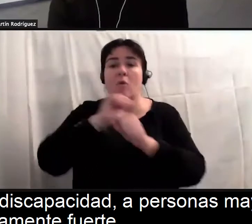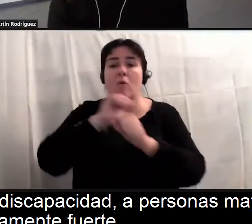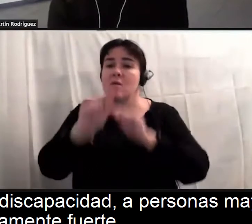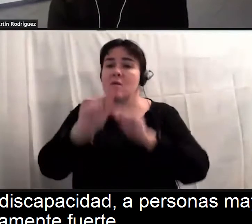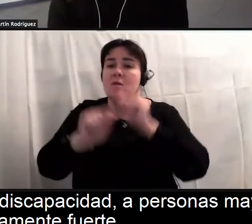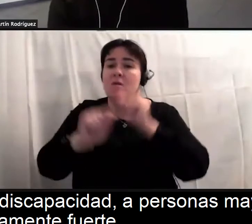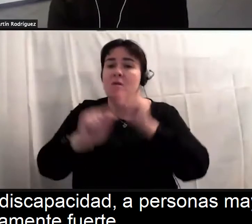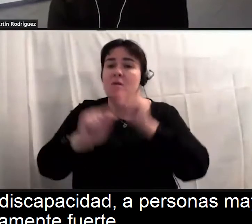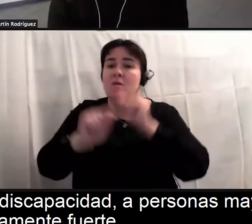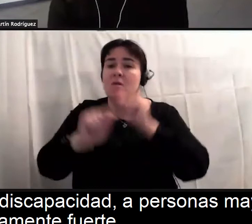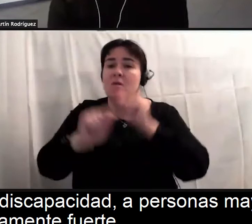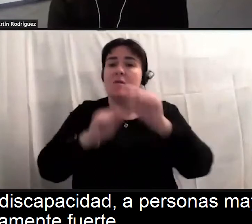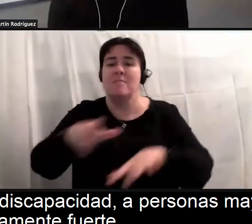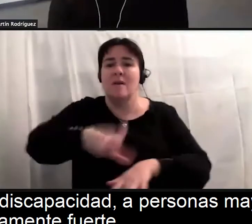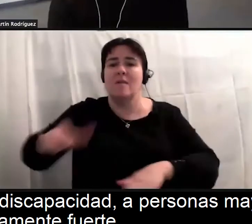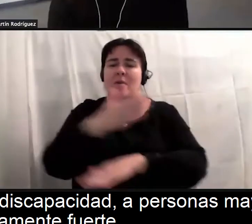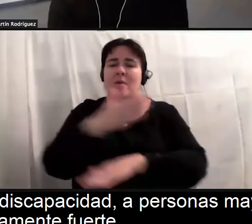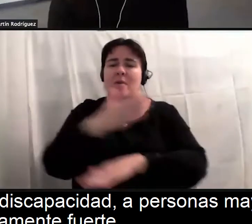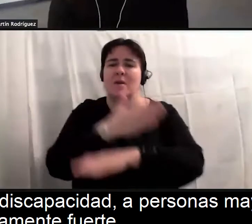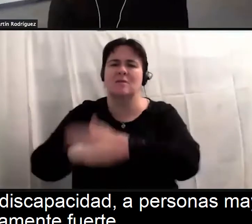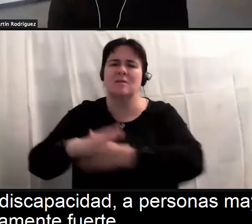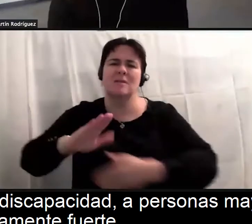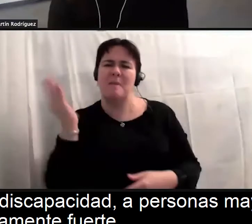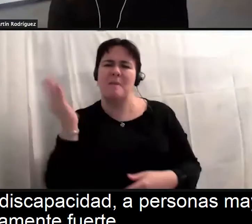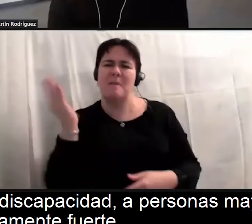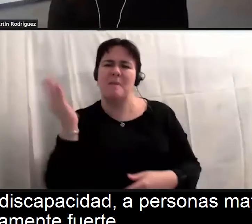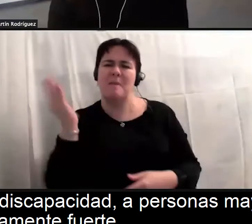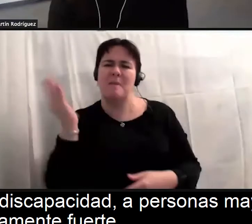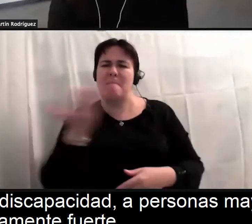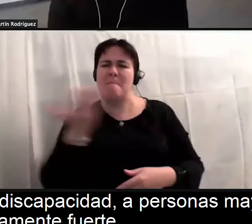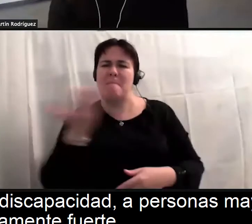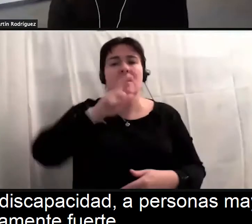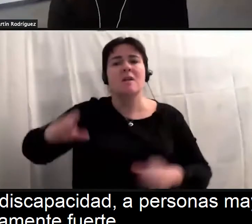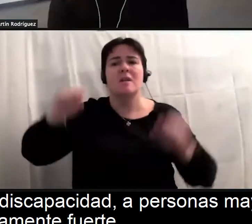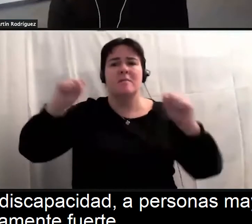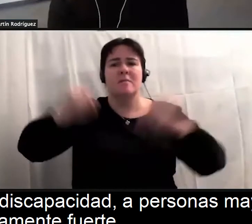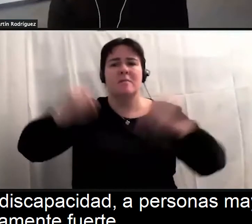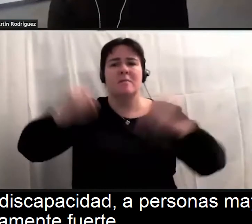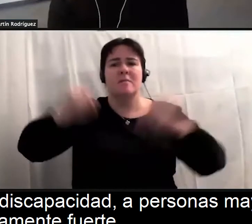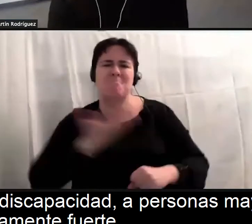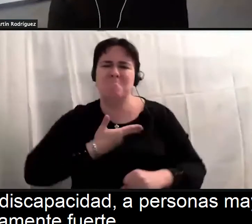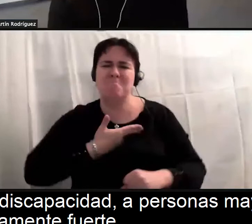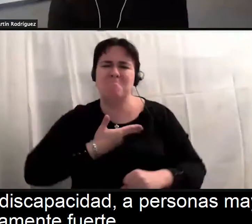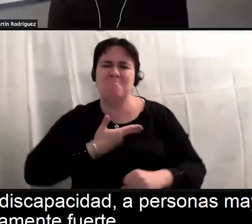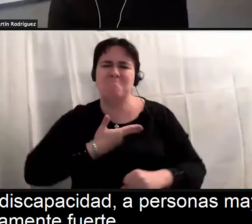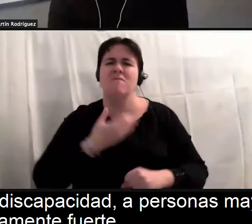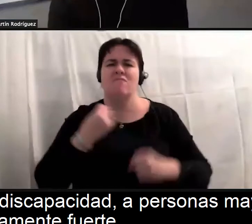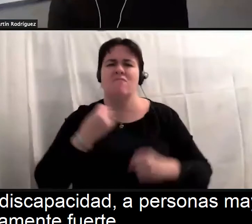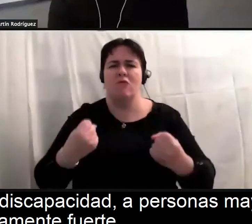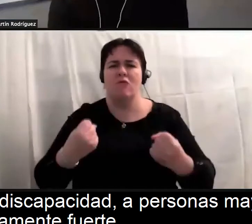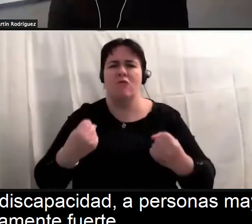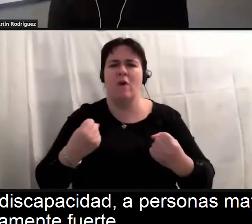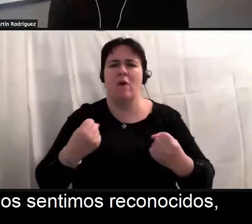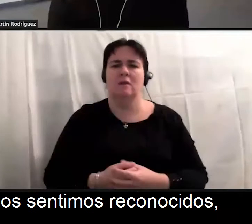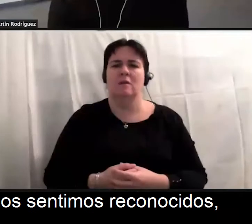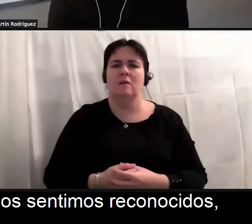discapacidad, personas mayores de una manera sumamente fuerte. Y lo que quiero